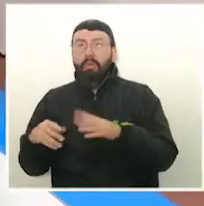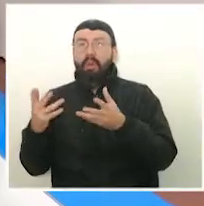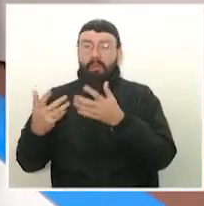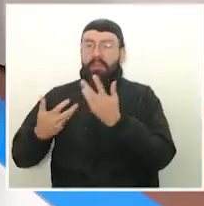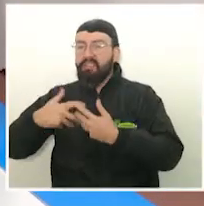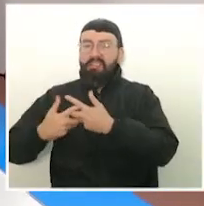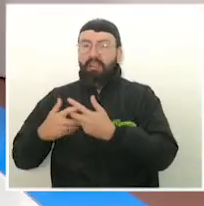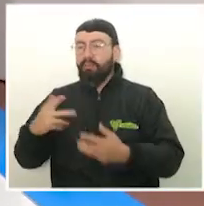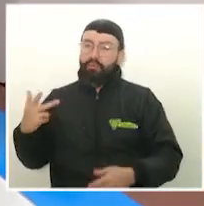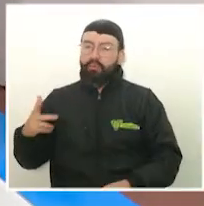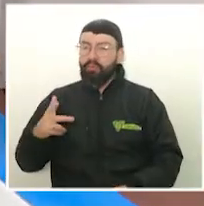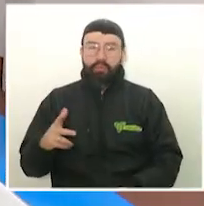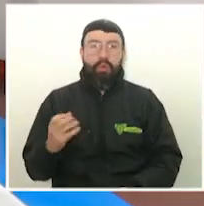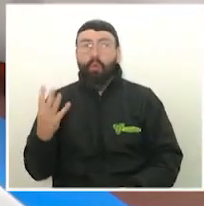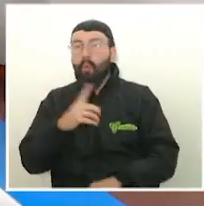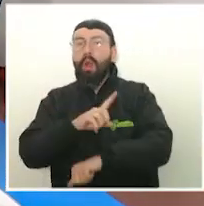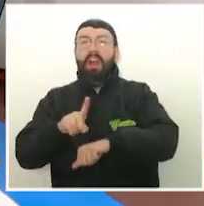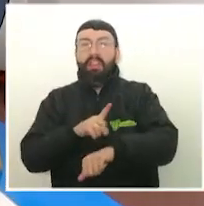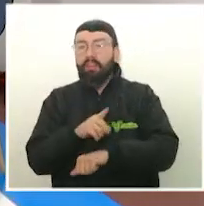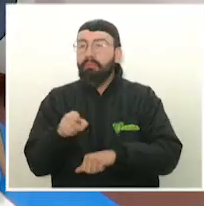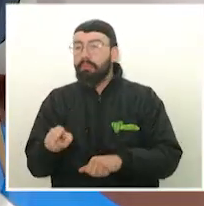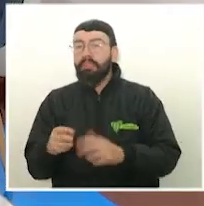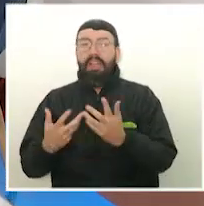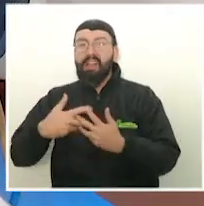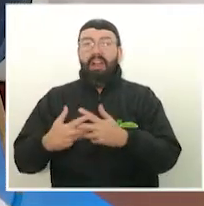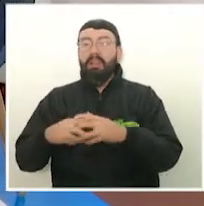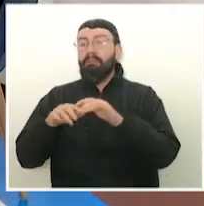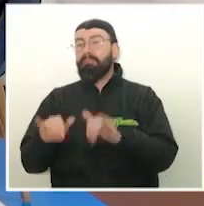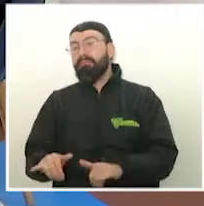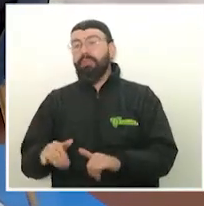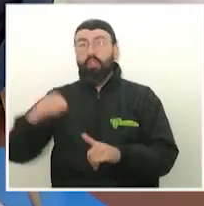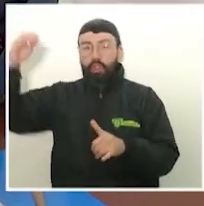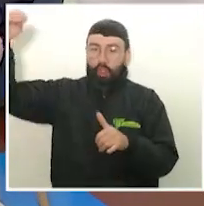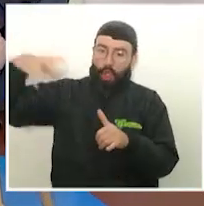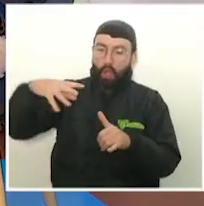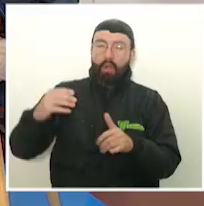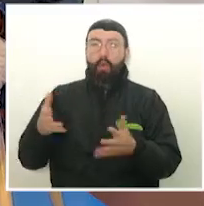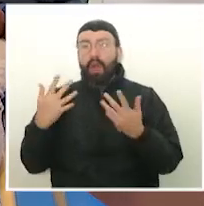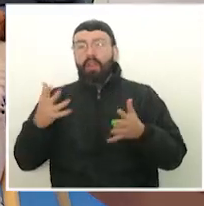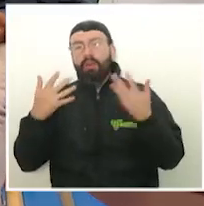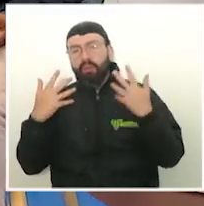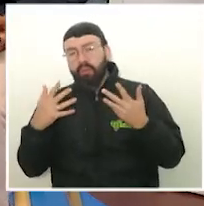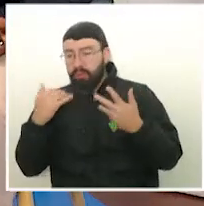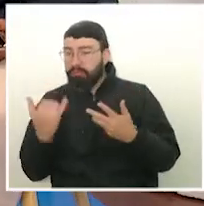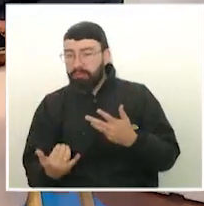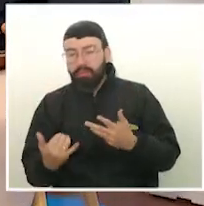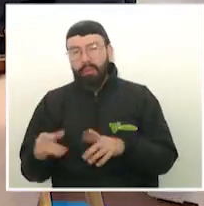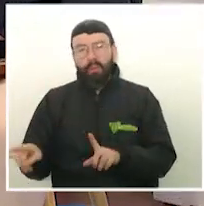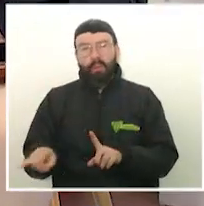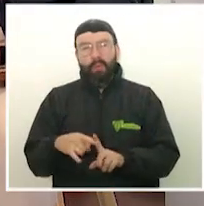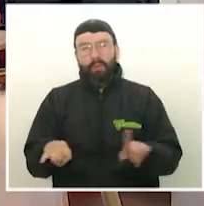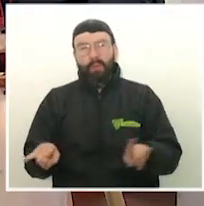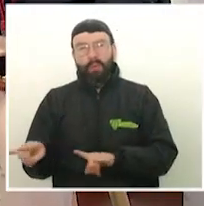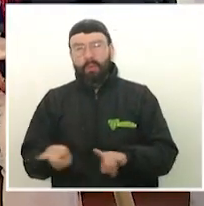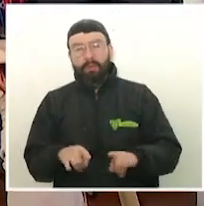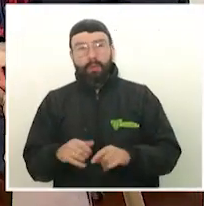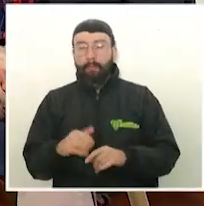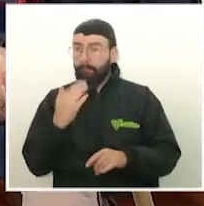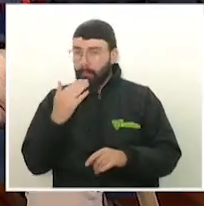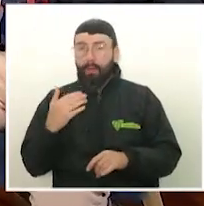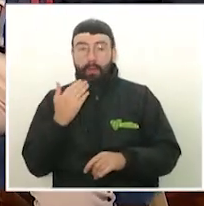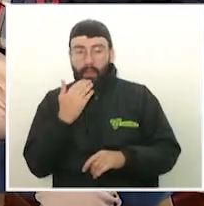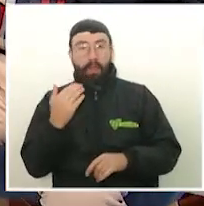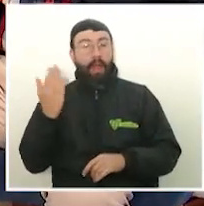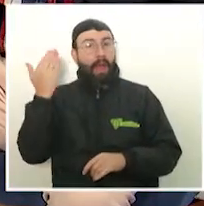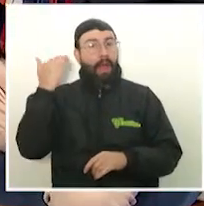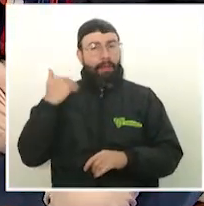camiones, cuántas horas estuvo el camión varado, cuánto sol, cuánta temperatura. Luego en los mostradores, a nosotros nos han devuelto productos, nos pasó una